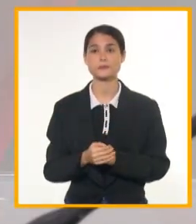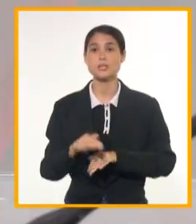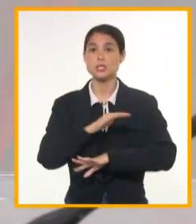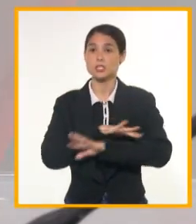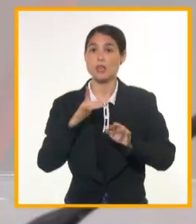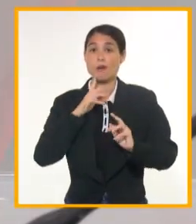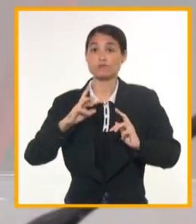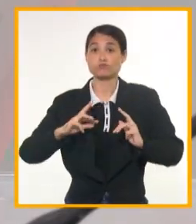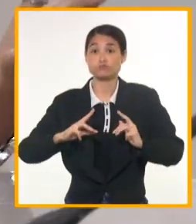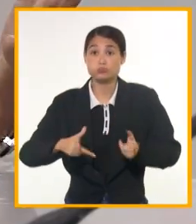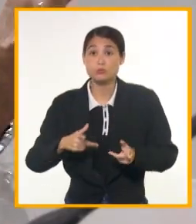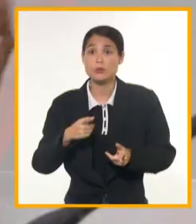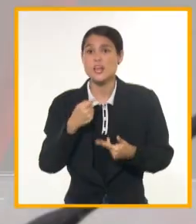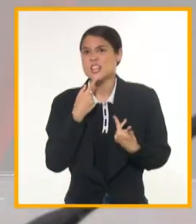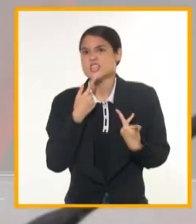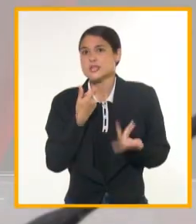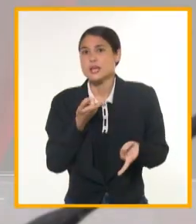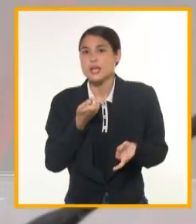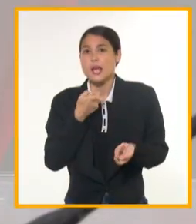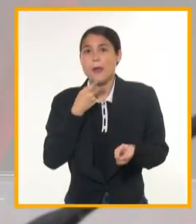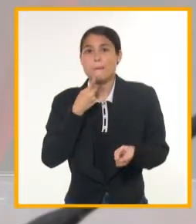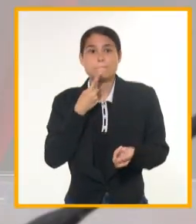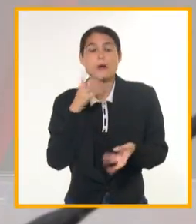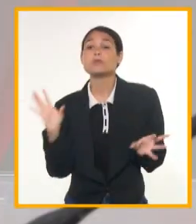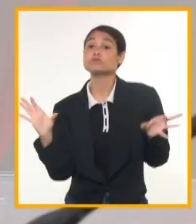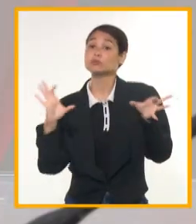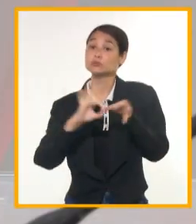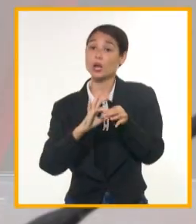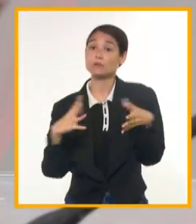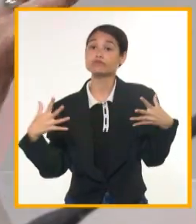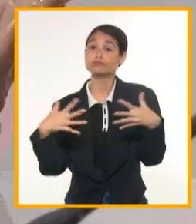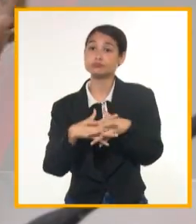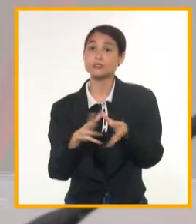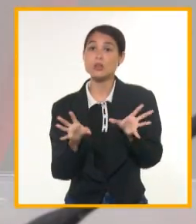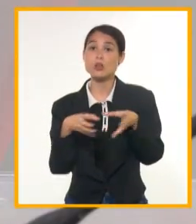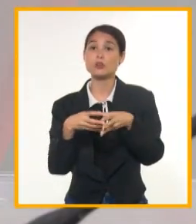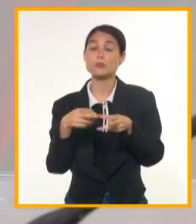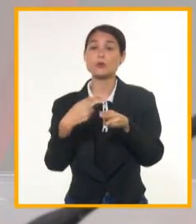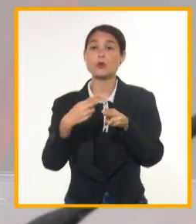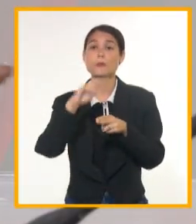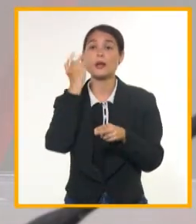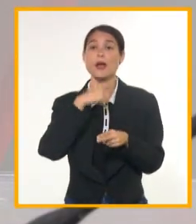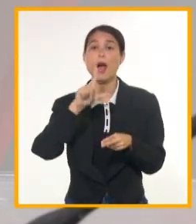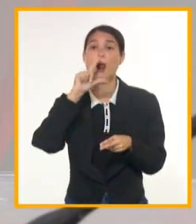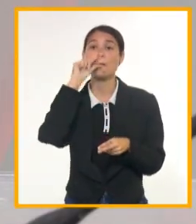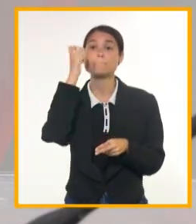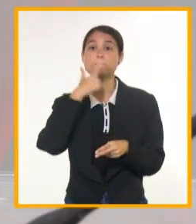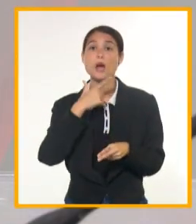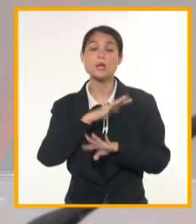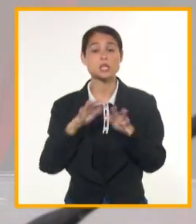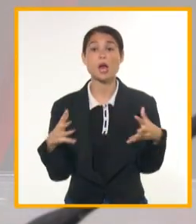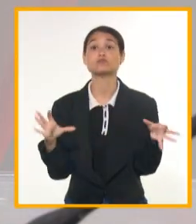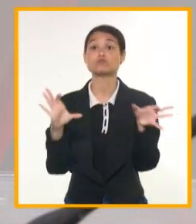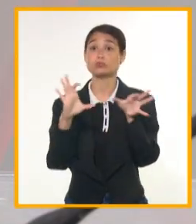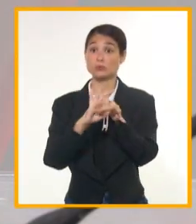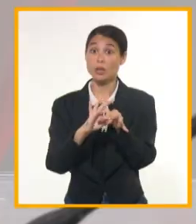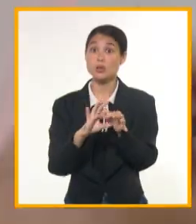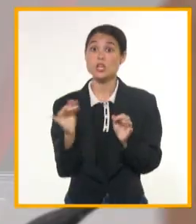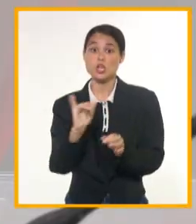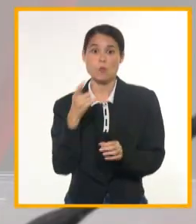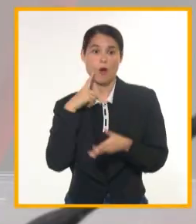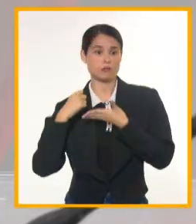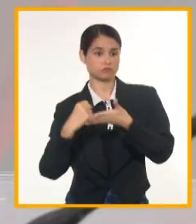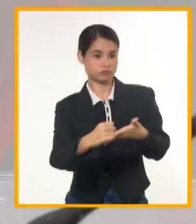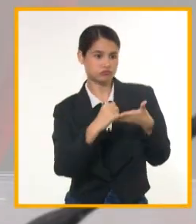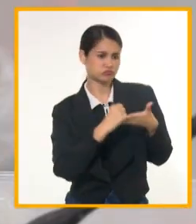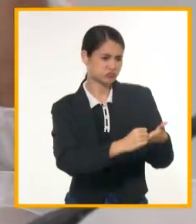ratifican su pertenencia al ALBA, su apuesta a la integración latinoamericana y desde luego sus vínculos y su solidaridad con